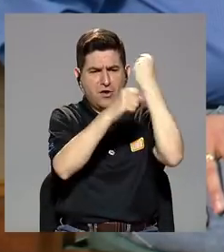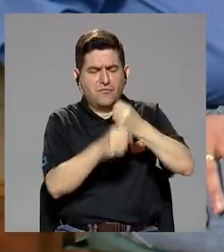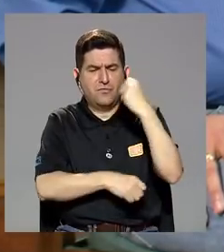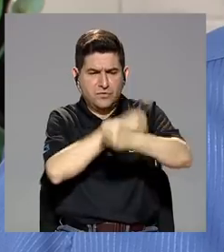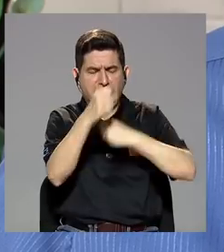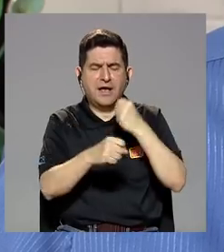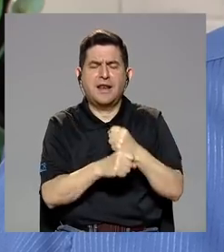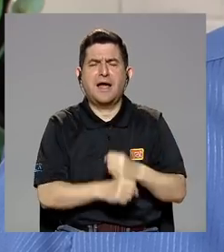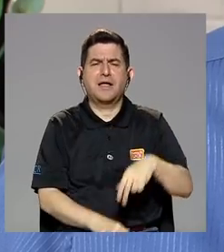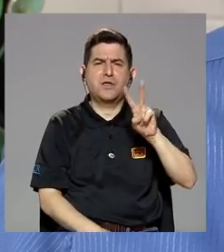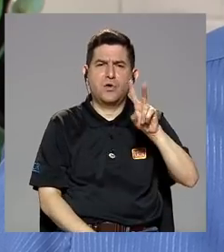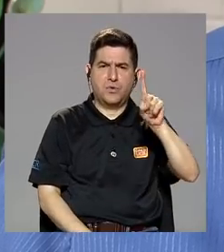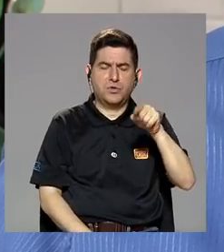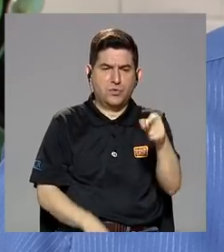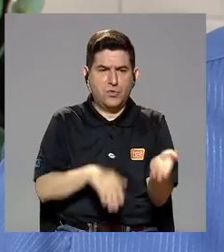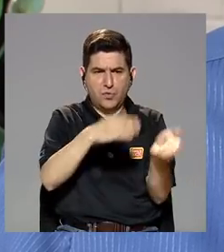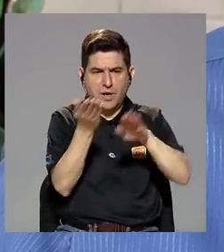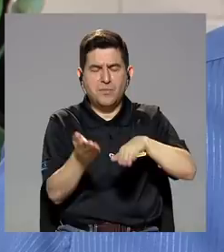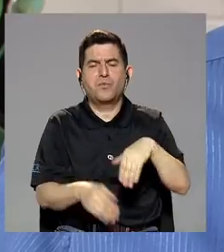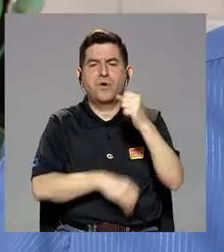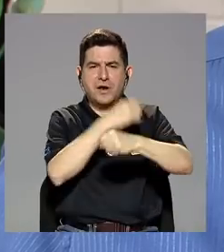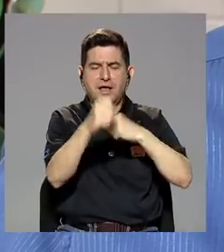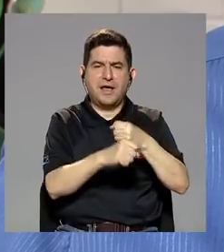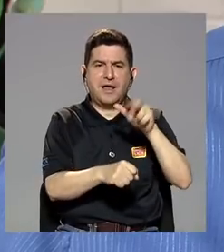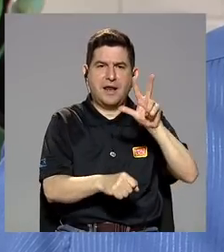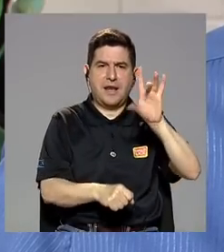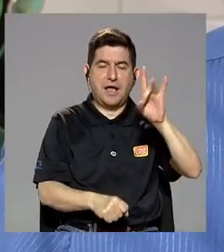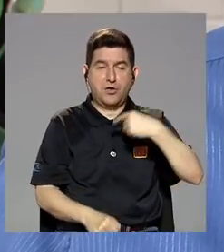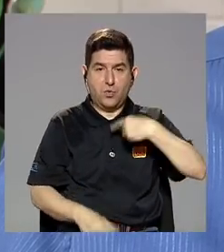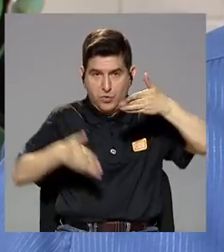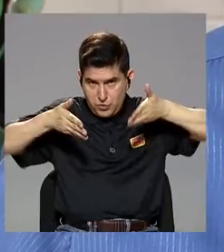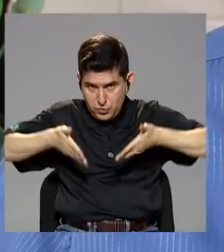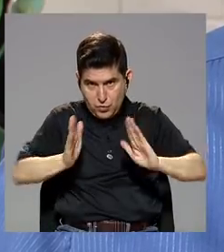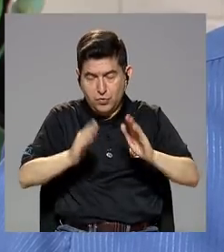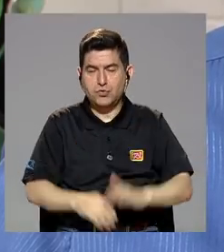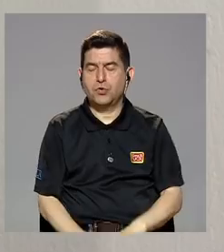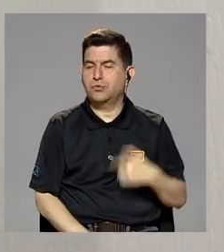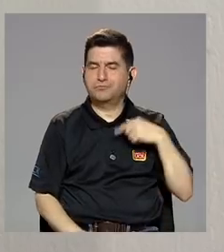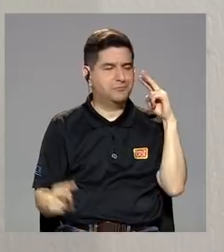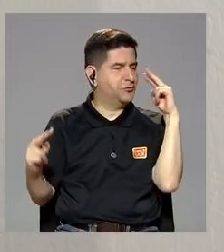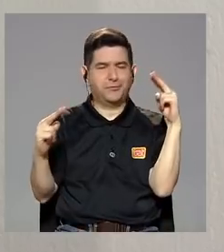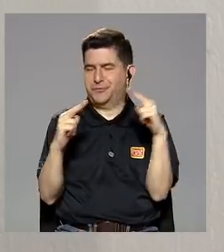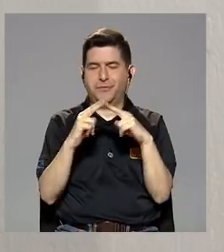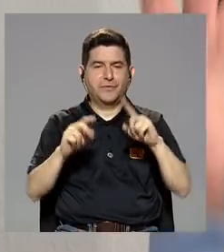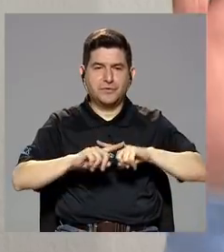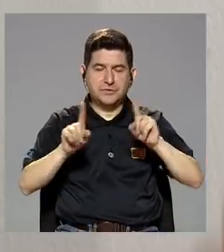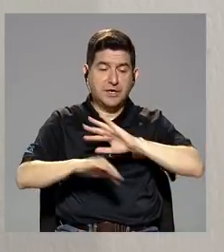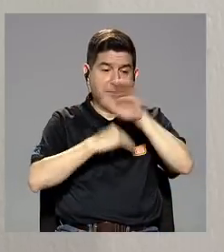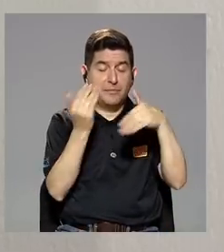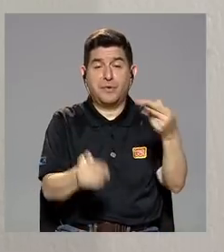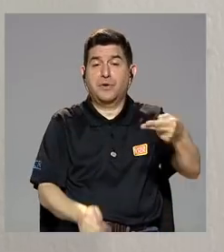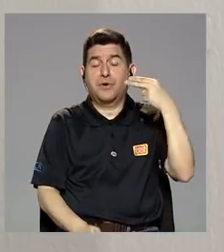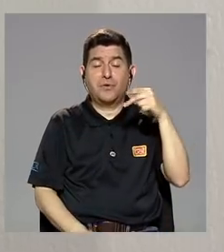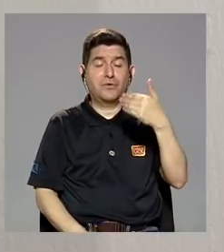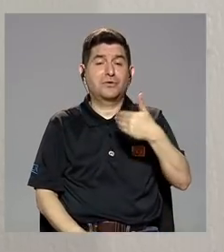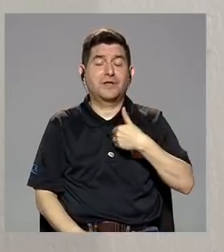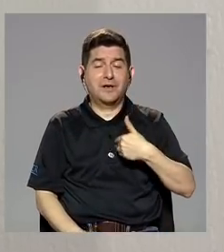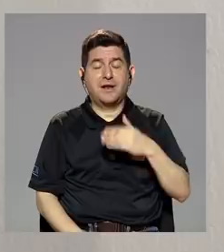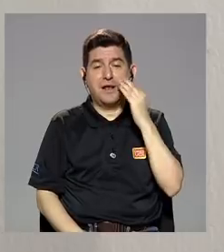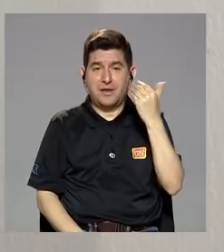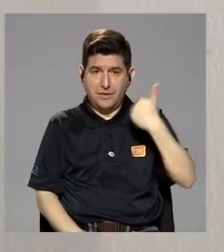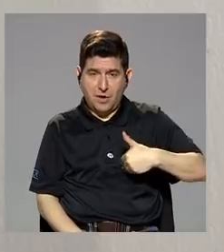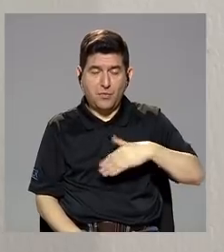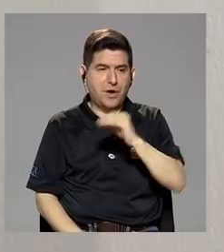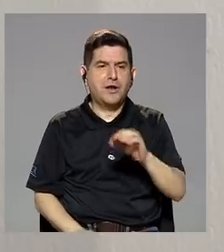año de 21 él fallece el 38 que es el año que yo nací no lo alcancé a conocer pero todas las historias están ahí de mi